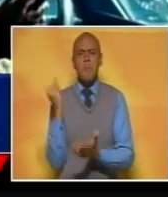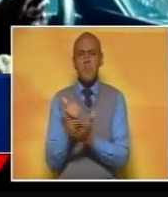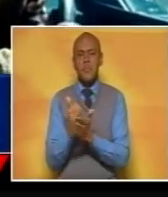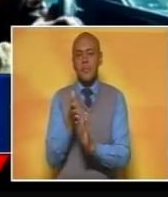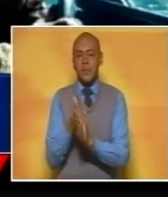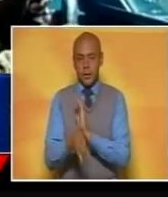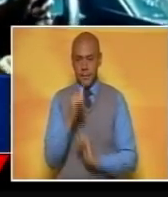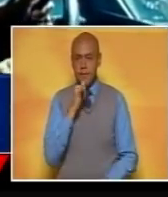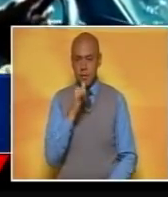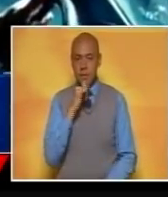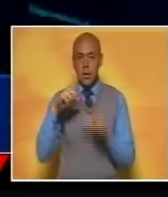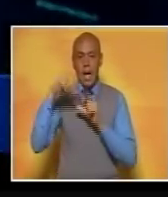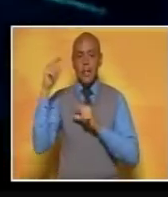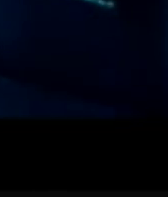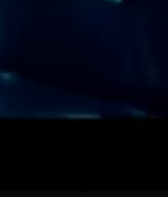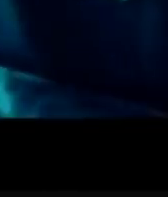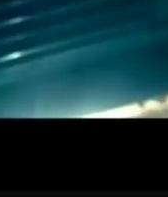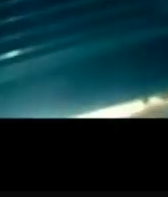detalles en Estrenos y Estrellas.